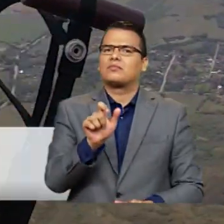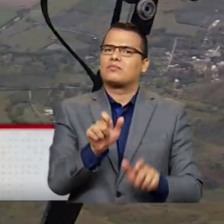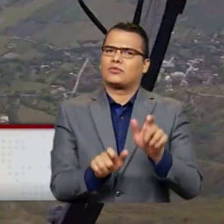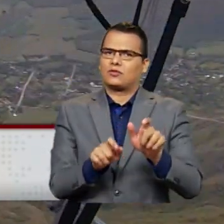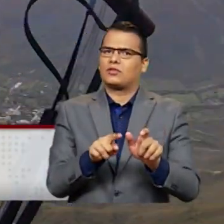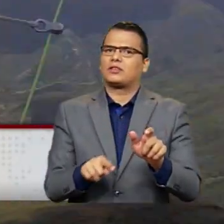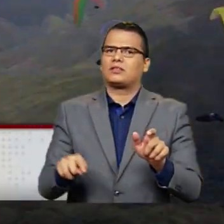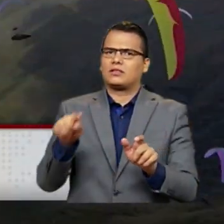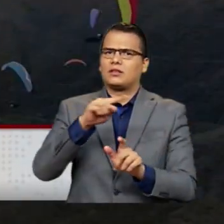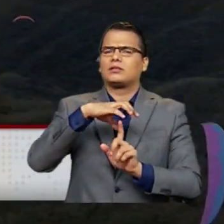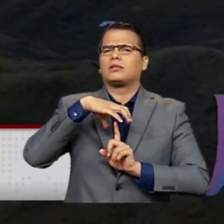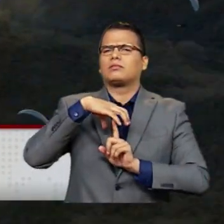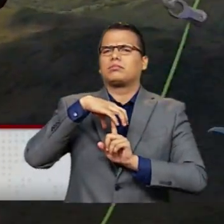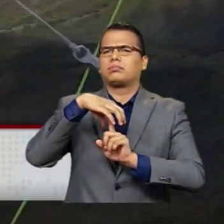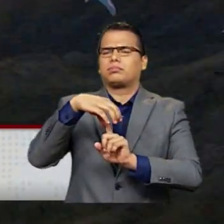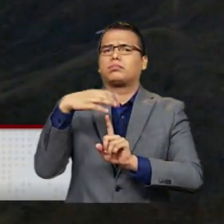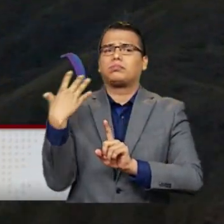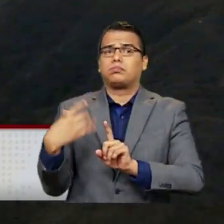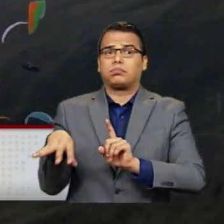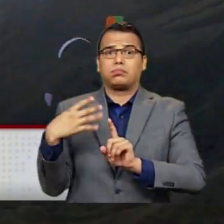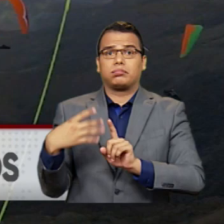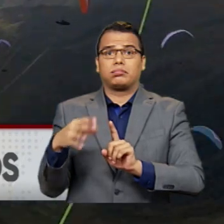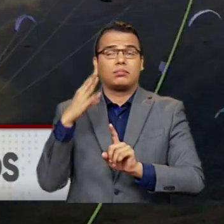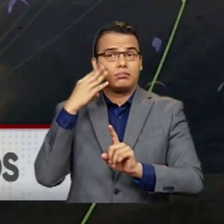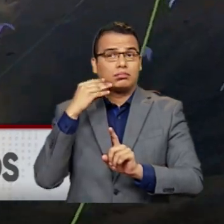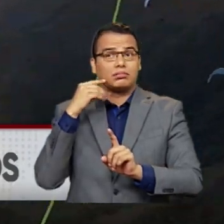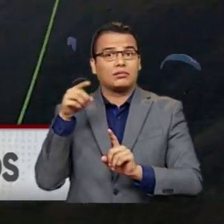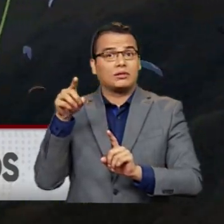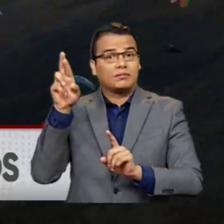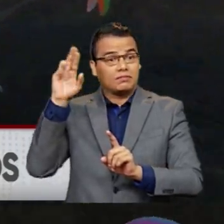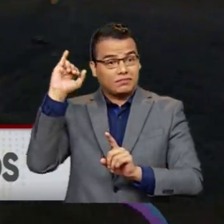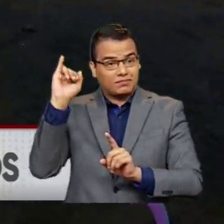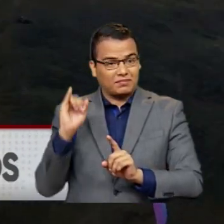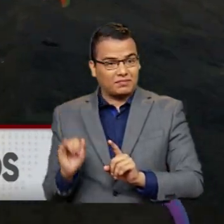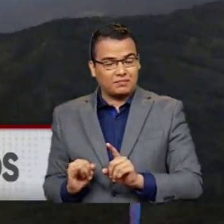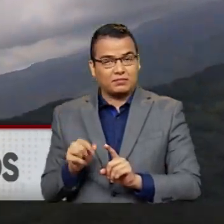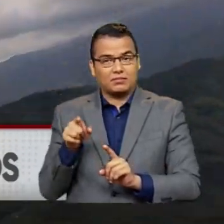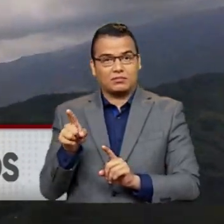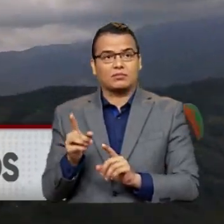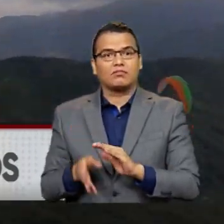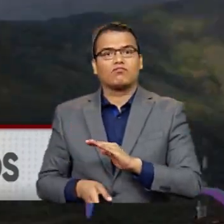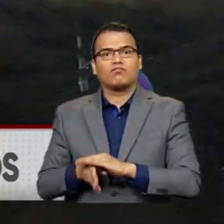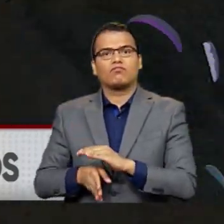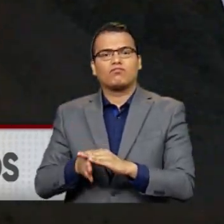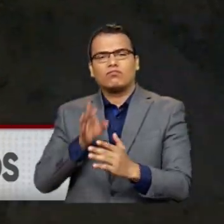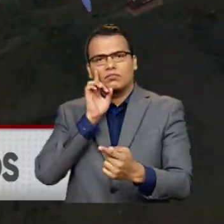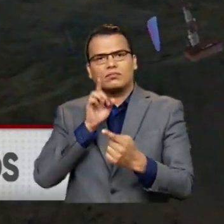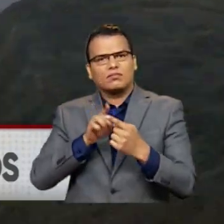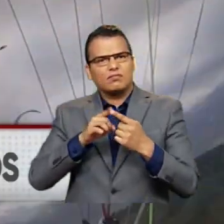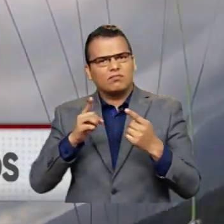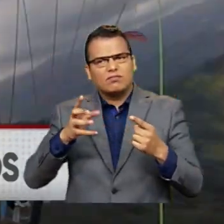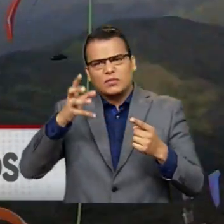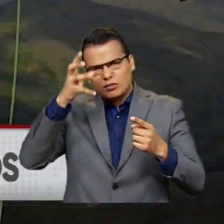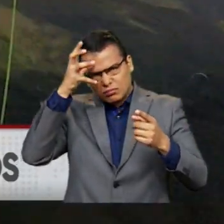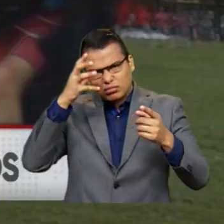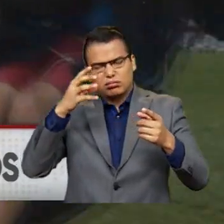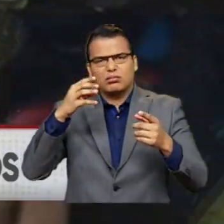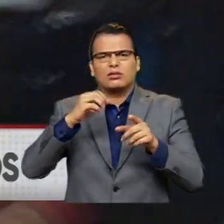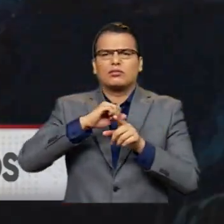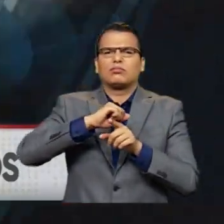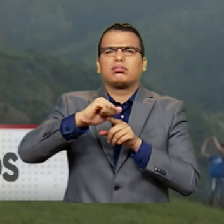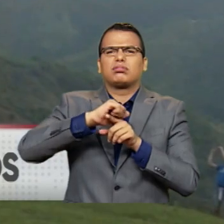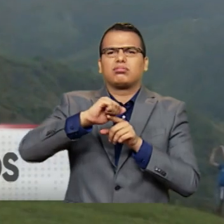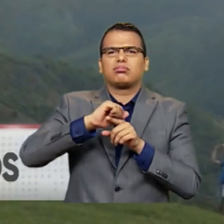tiempo practicando el parapente culminaron el Roldanillo, un evento académico que busca afianzar sus conocimientos sobre esta